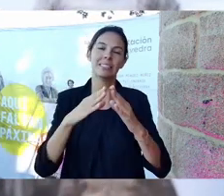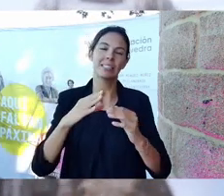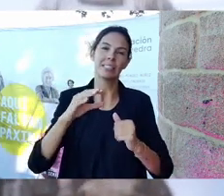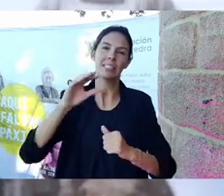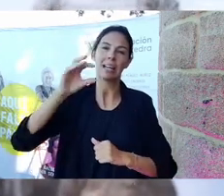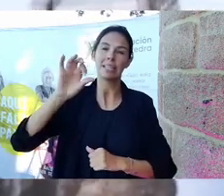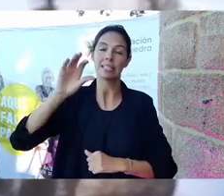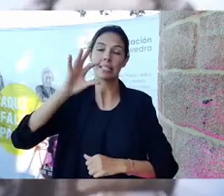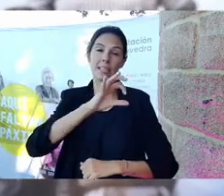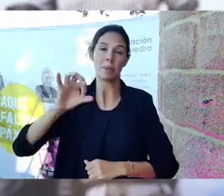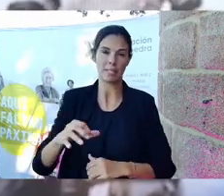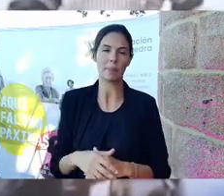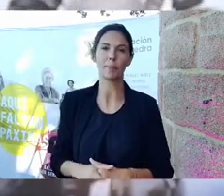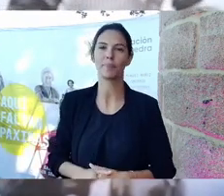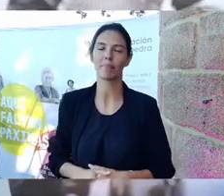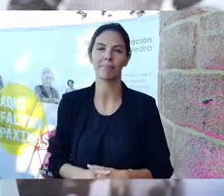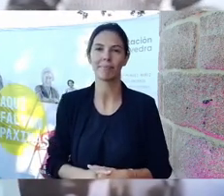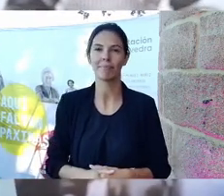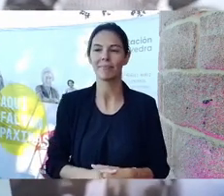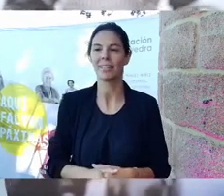Sebastián.